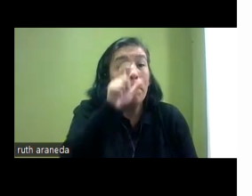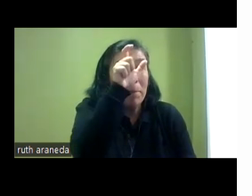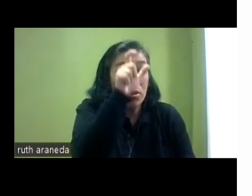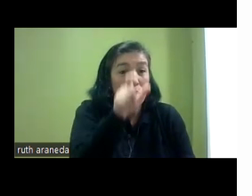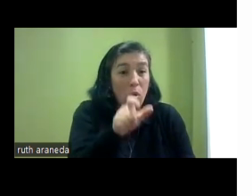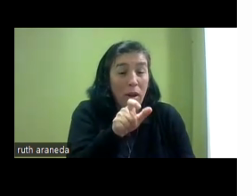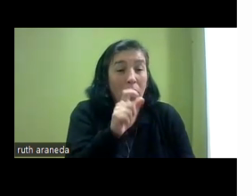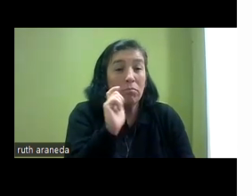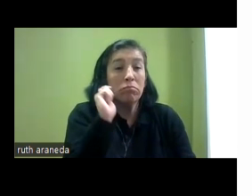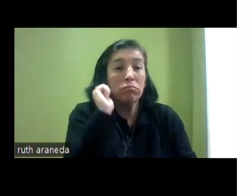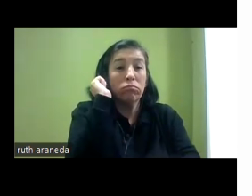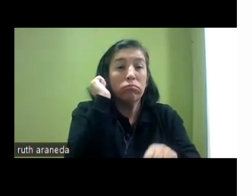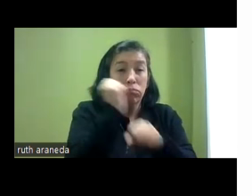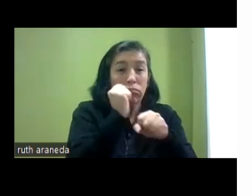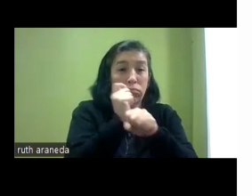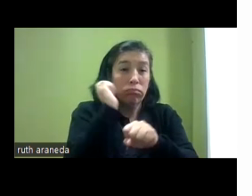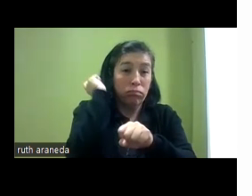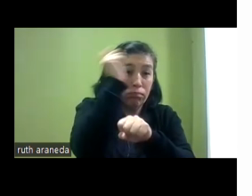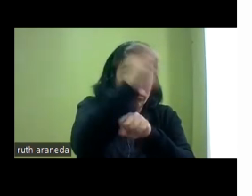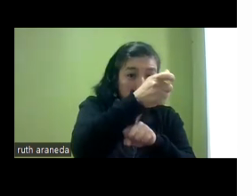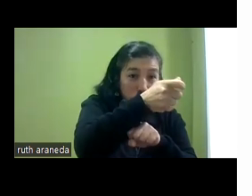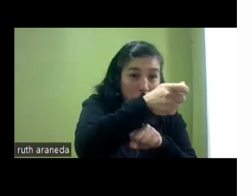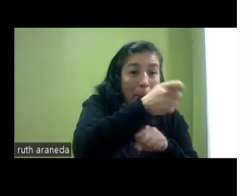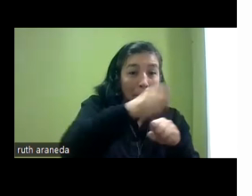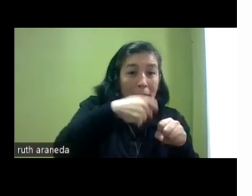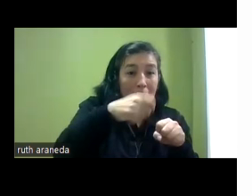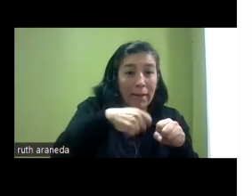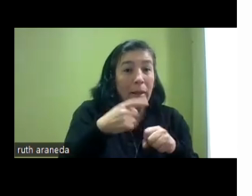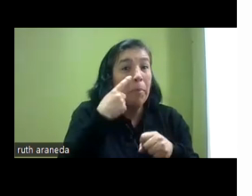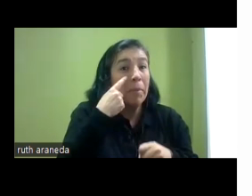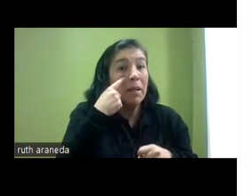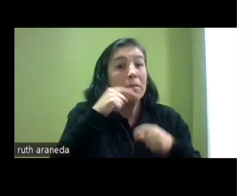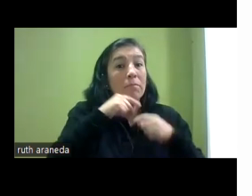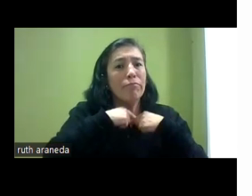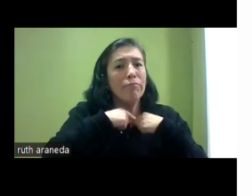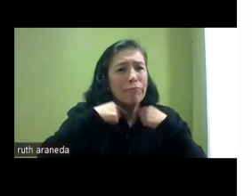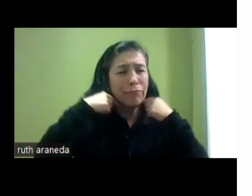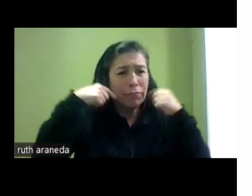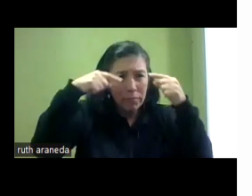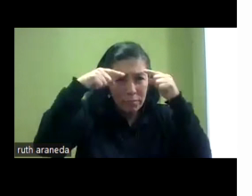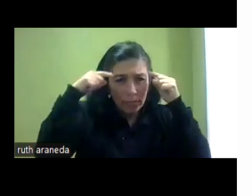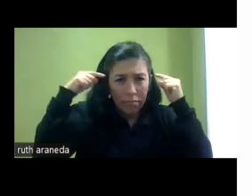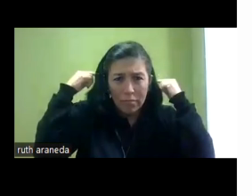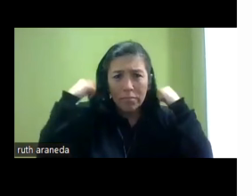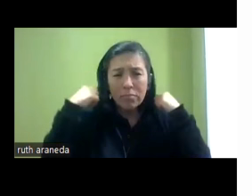tardío, bastante. Y nótese aquí que lo que penden